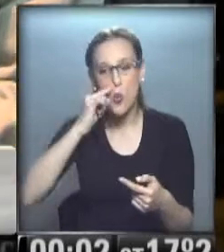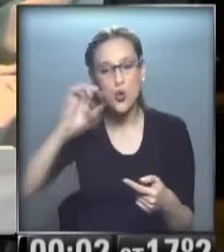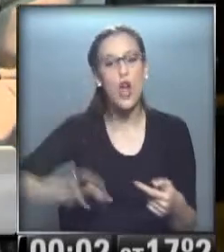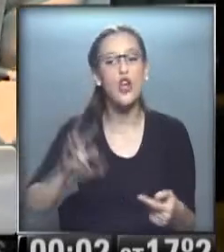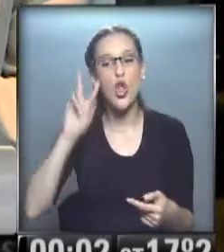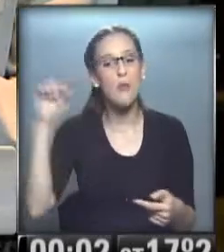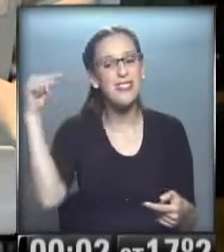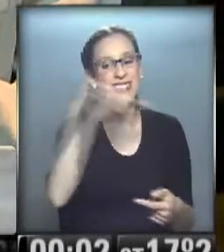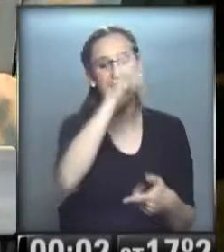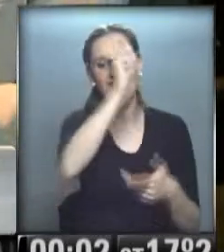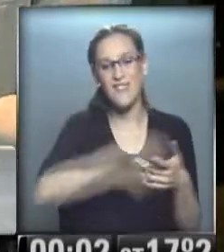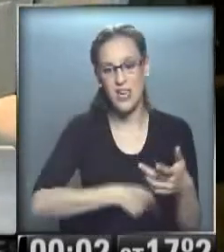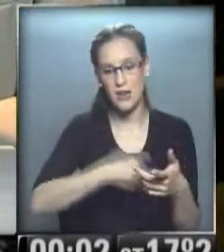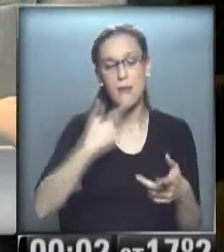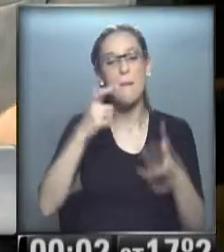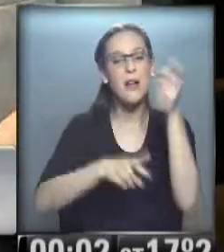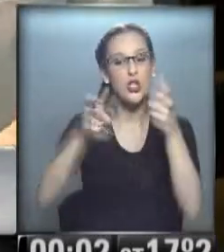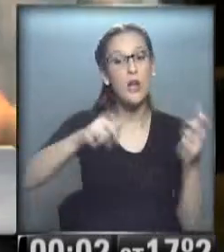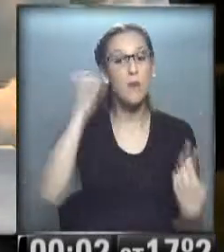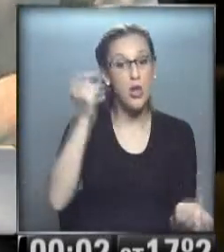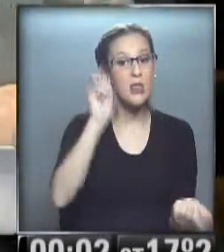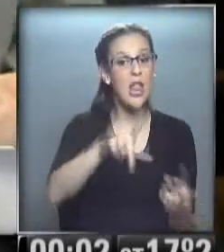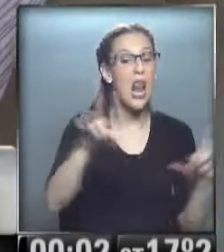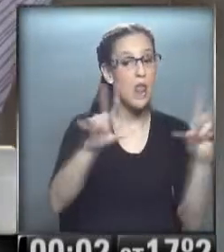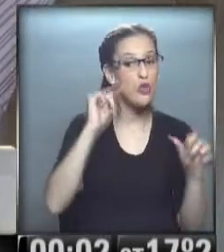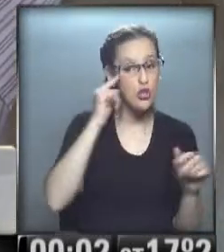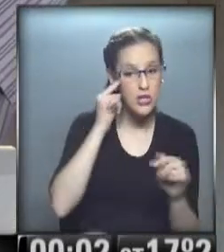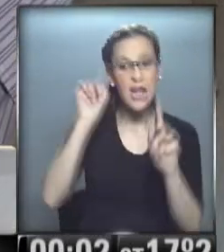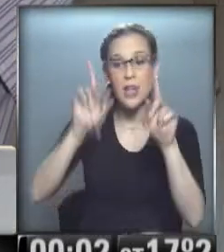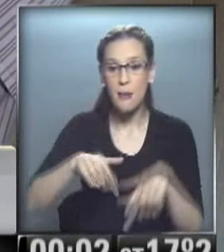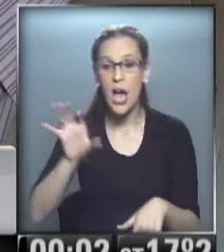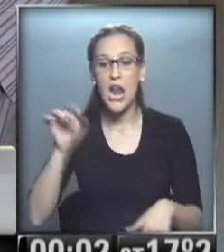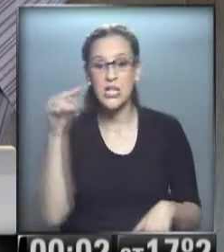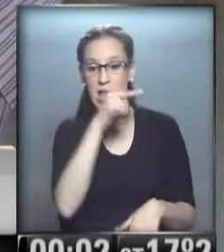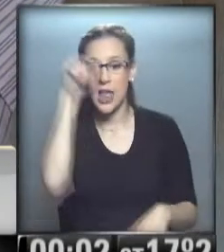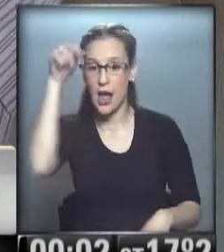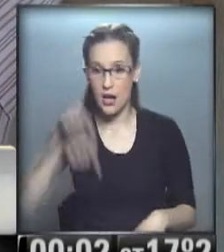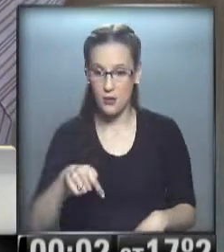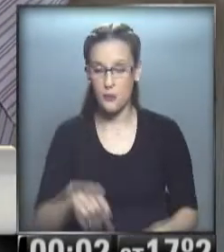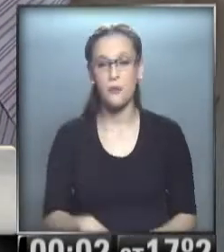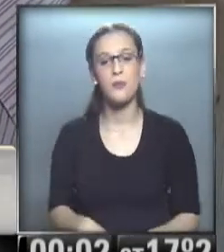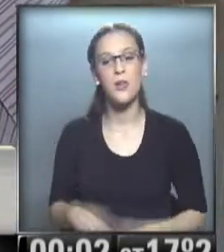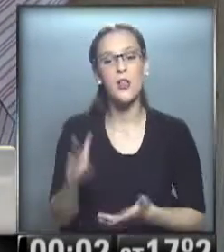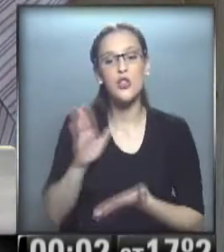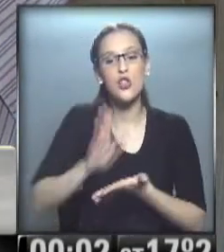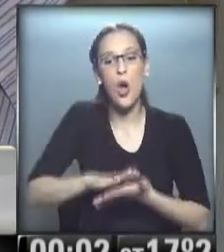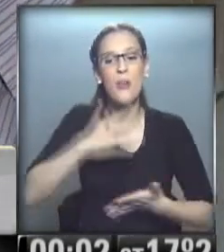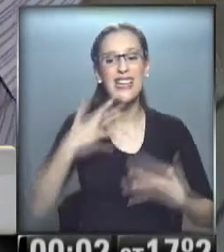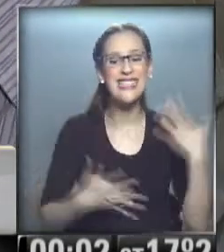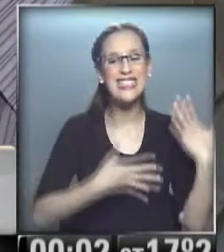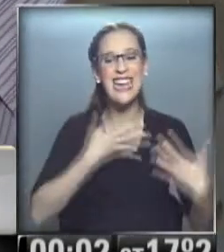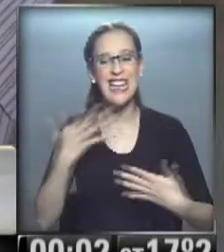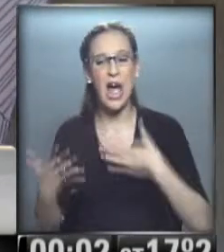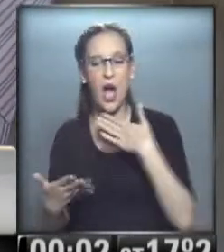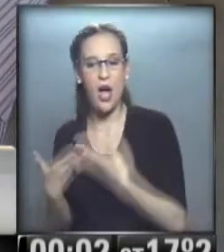las autoridades de la Central de Televisión China y Canal 7. Forma parte del intercambio es